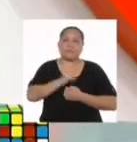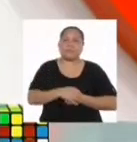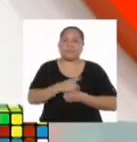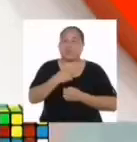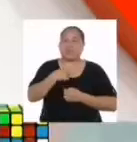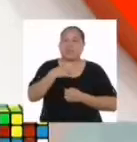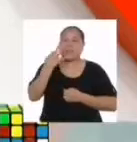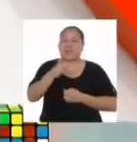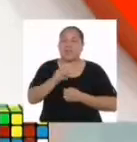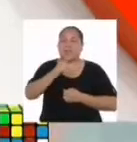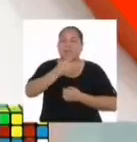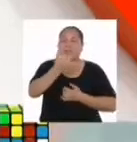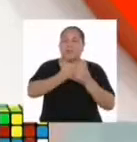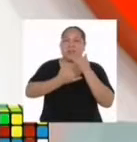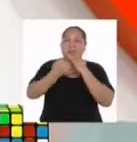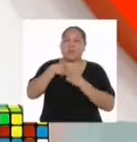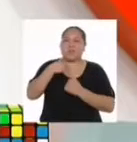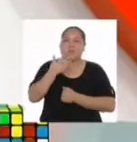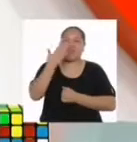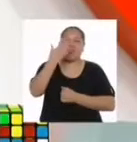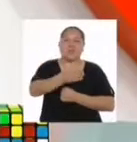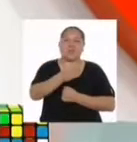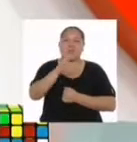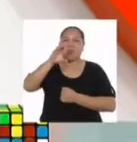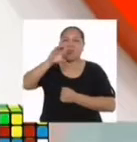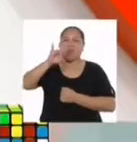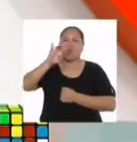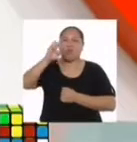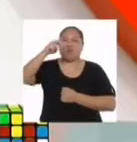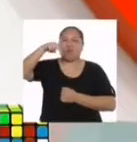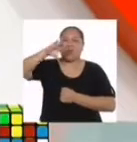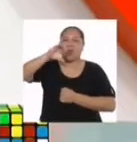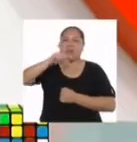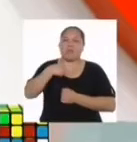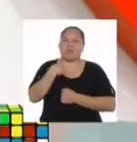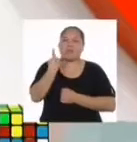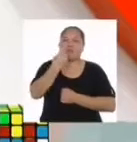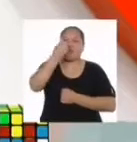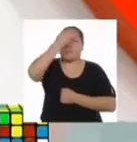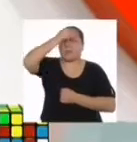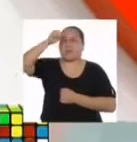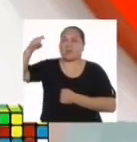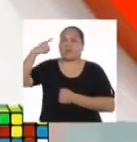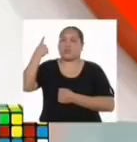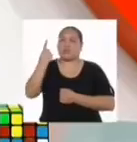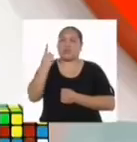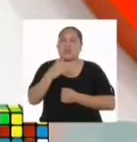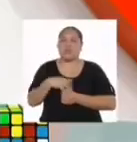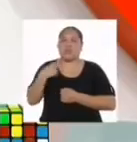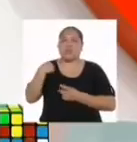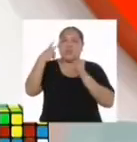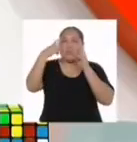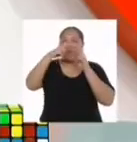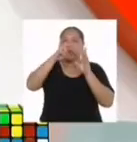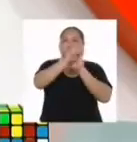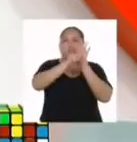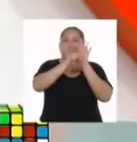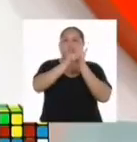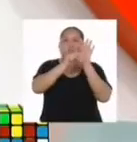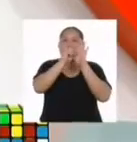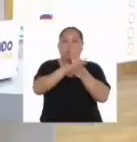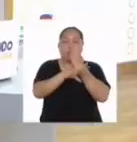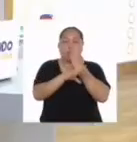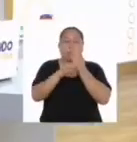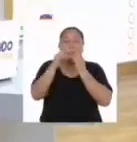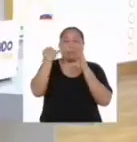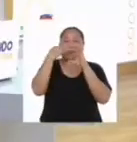me equivoqué, Jonathan. Yo no he estado en una cuenca, no podría haber viajado solo. Quise decir que lo vi por un video educativo